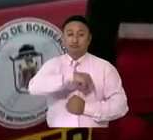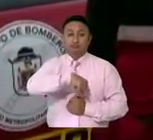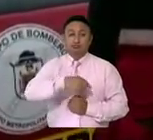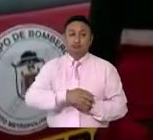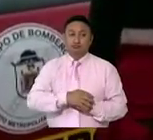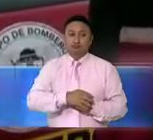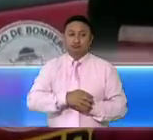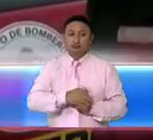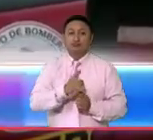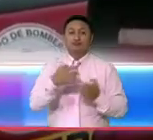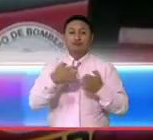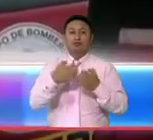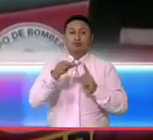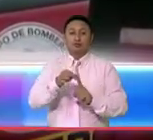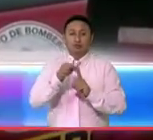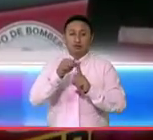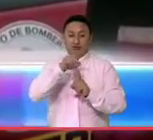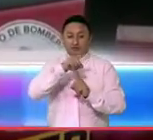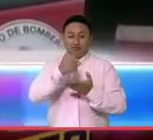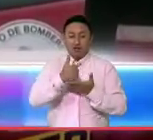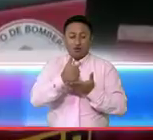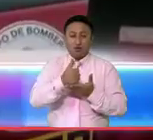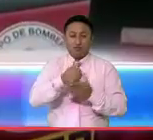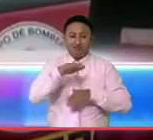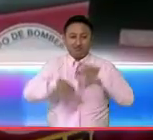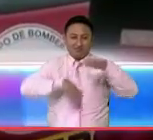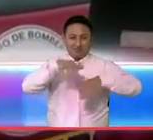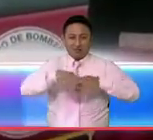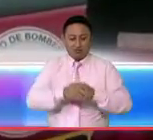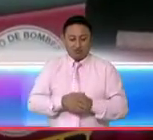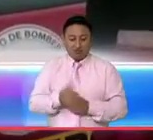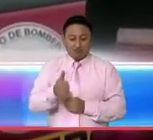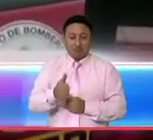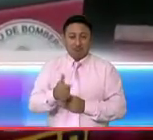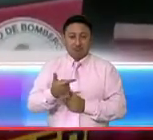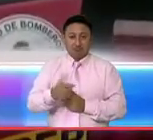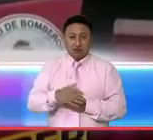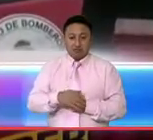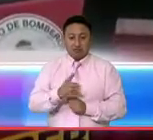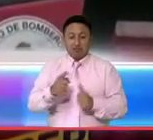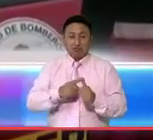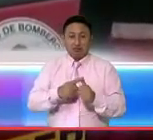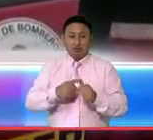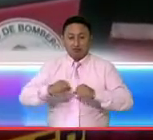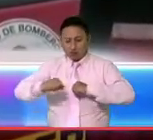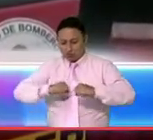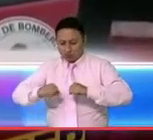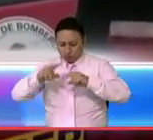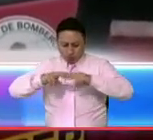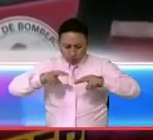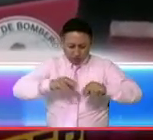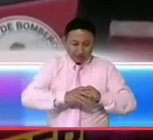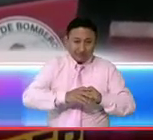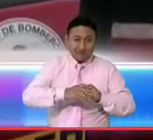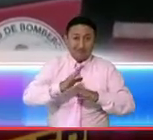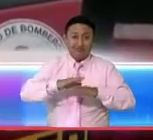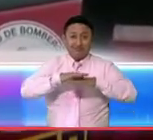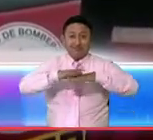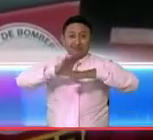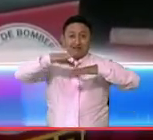el equipo especializado de rescate acuático, los mismos que luego de realizar los trabajos respectivos en el interior del